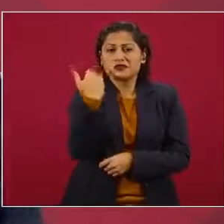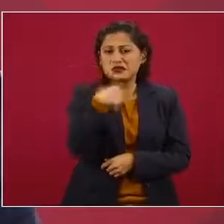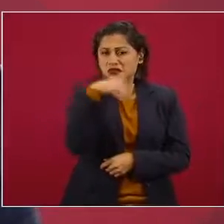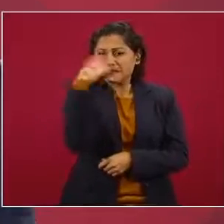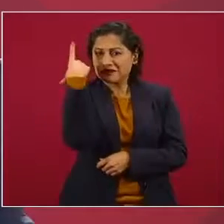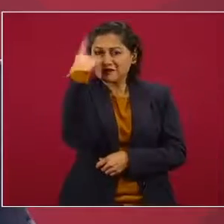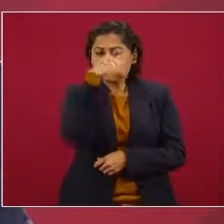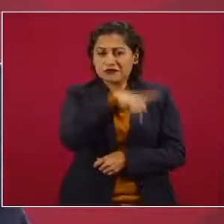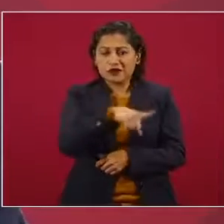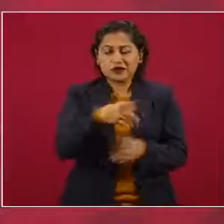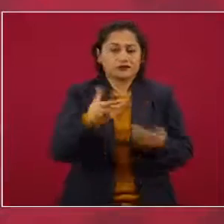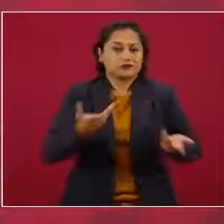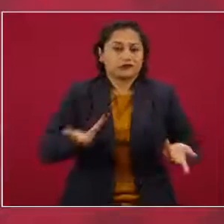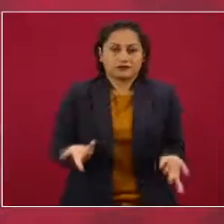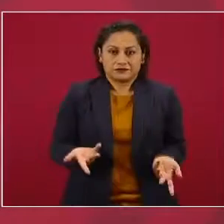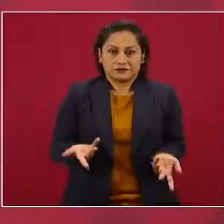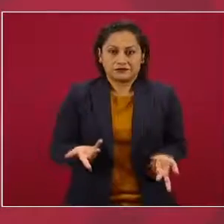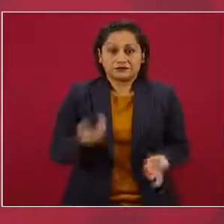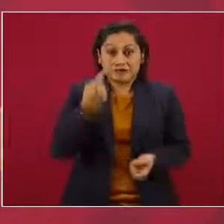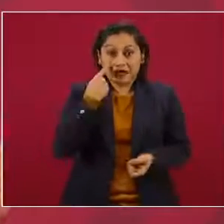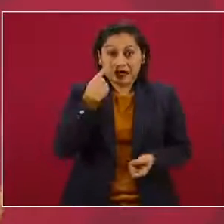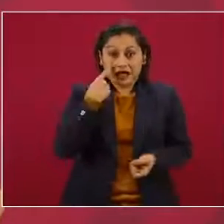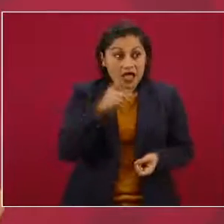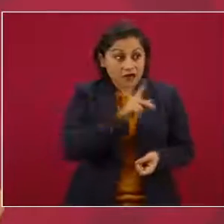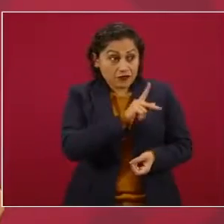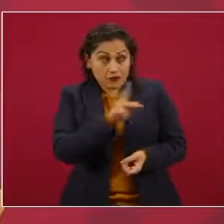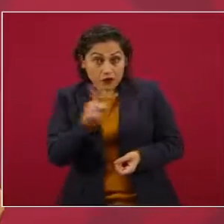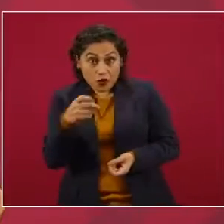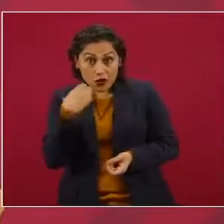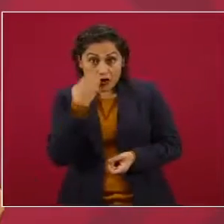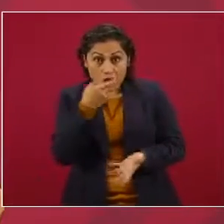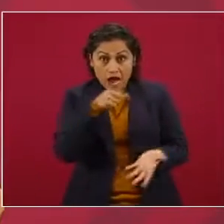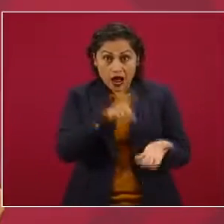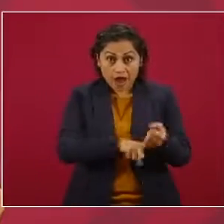Bueno, ni siquiera se hicieron todos.